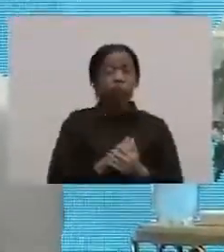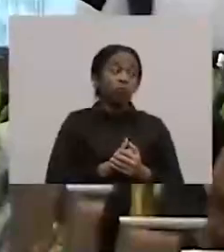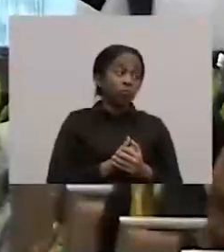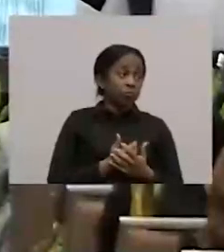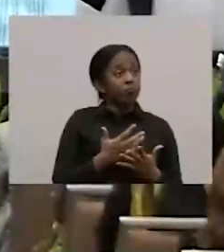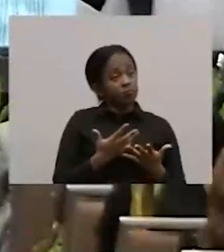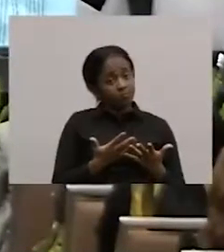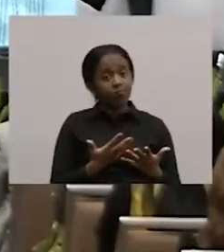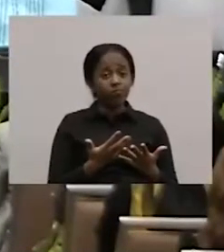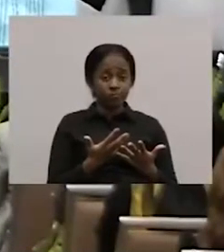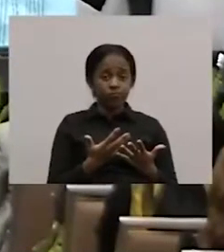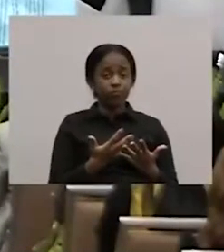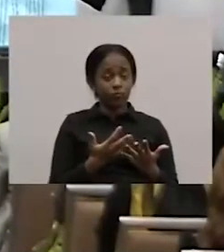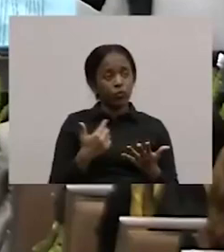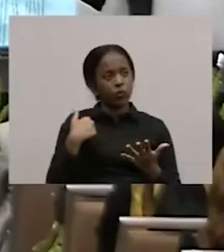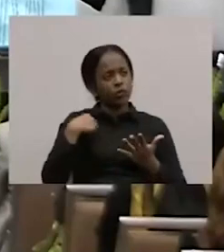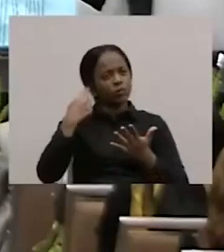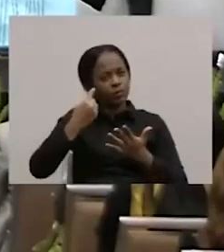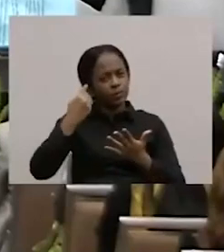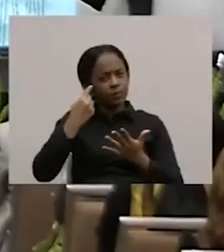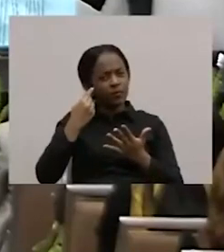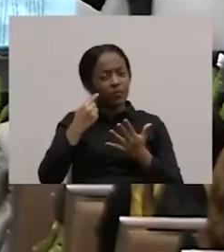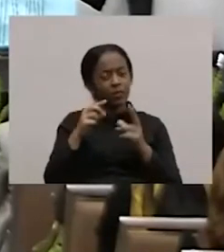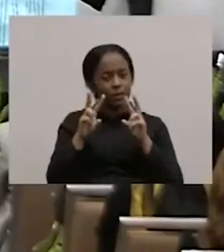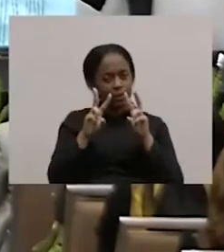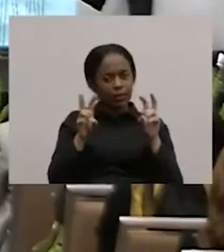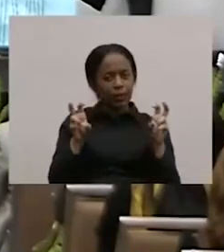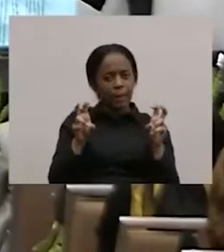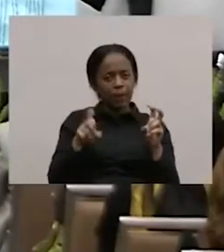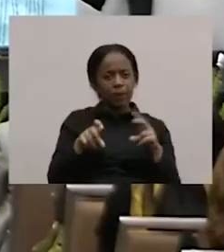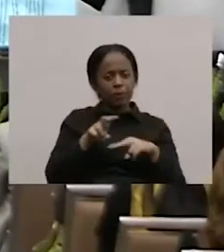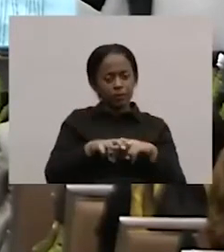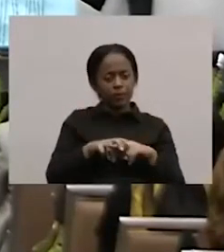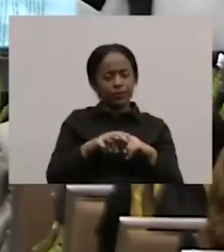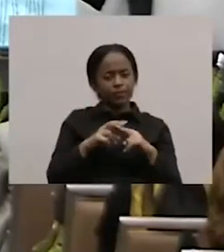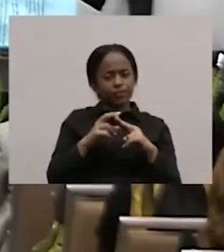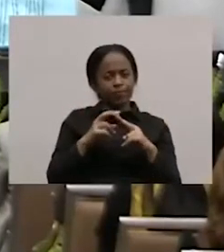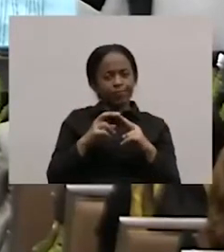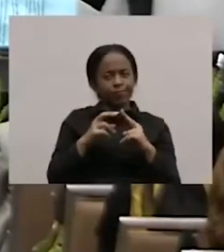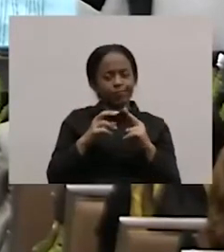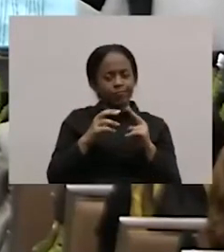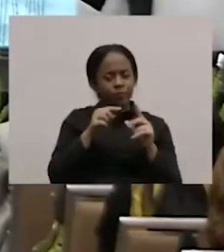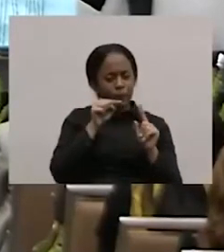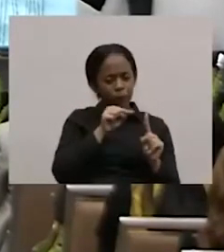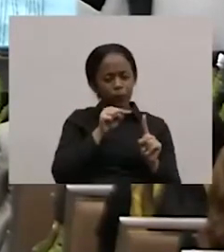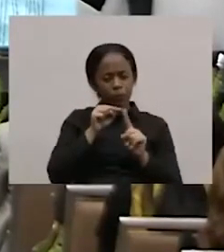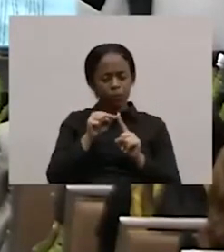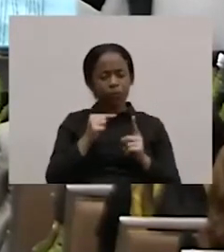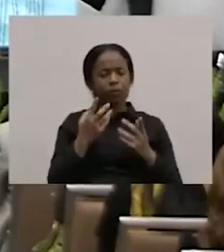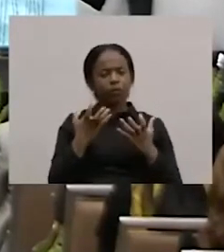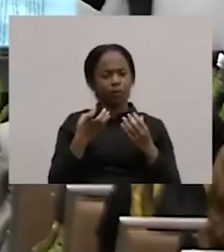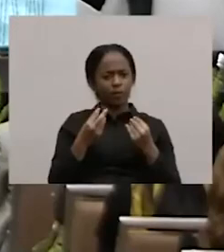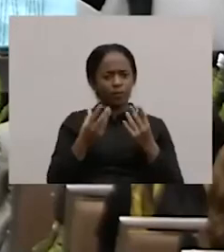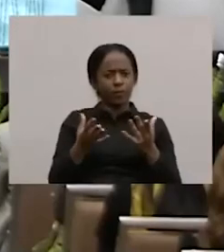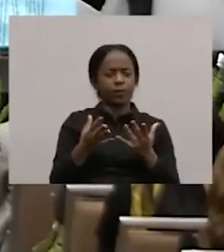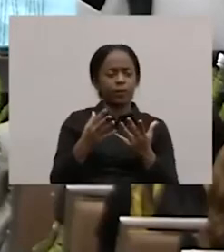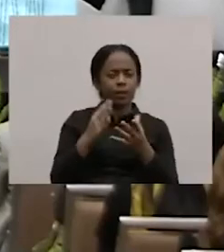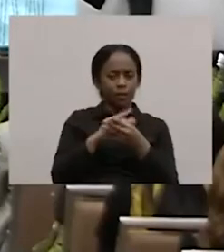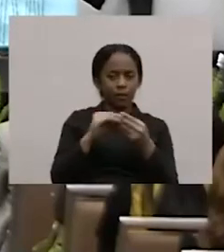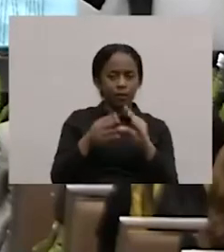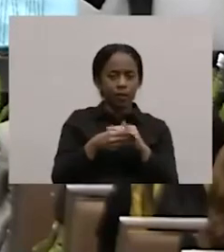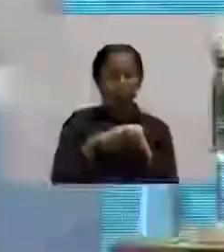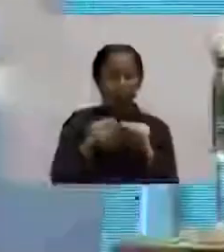es un tema que da para tomarlo por muchas partes, pero yo quiero decir lo siguiente, porque también nos vas a ayudar